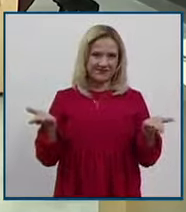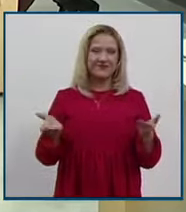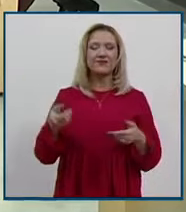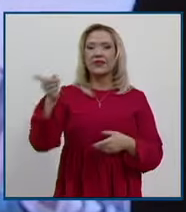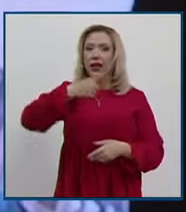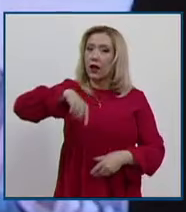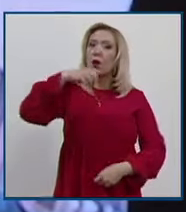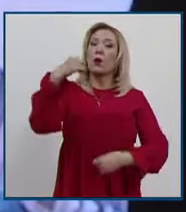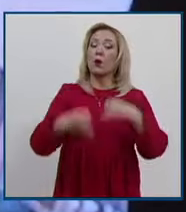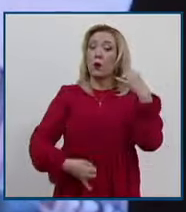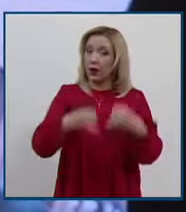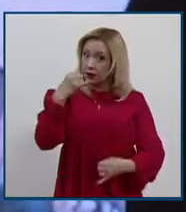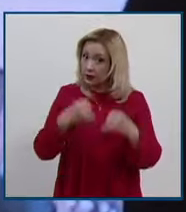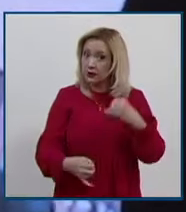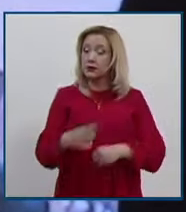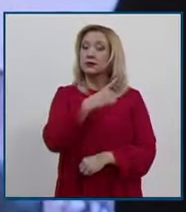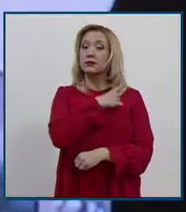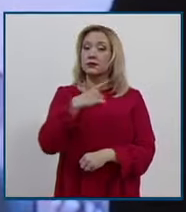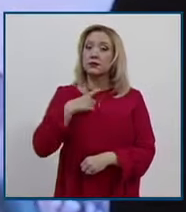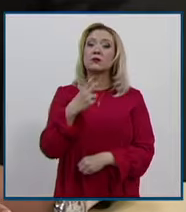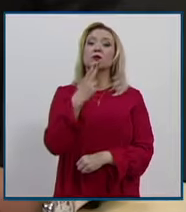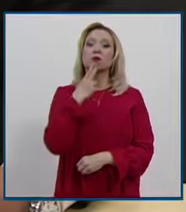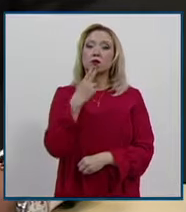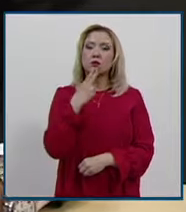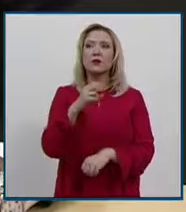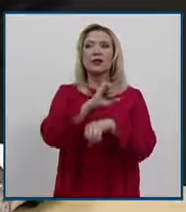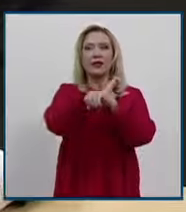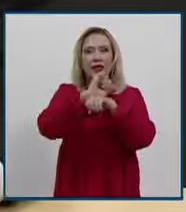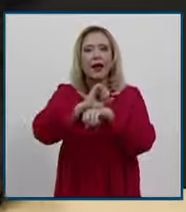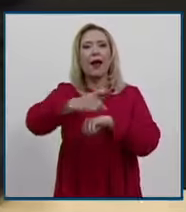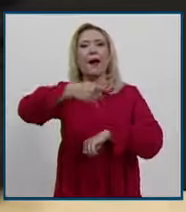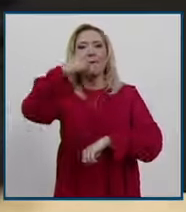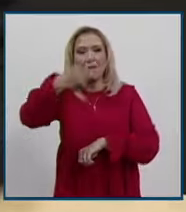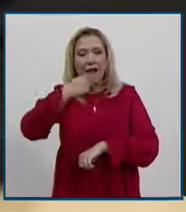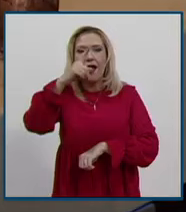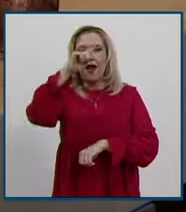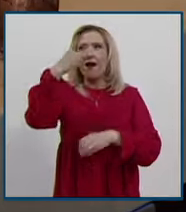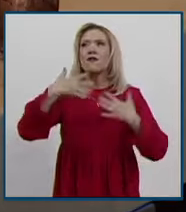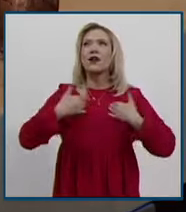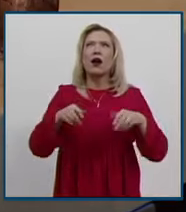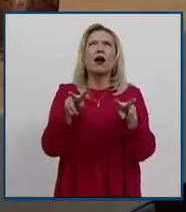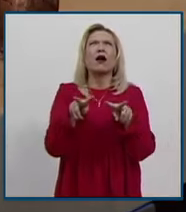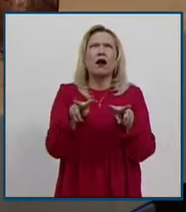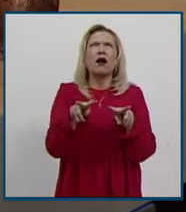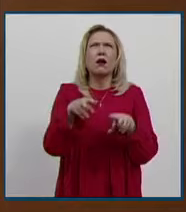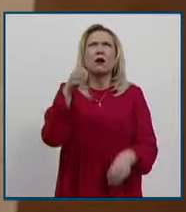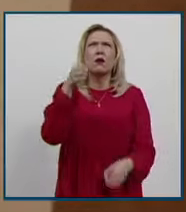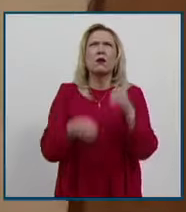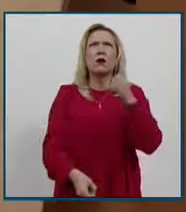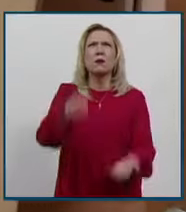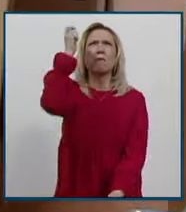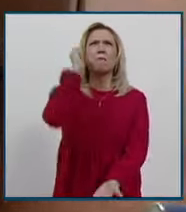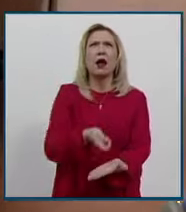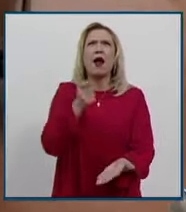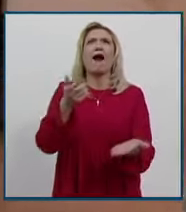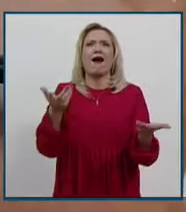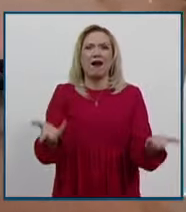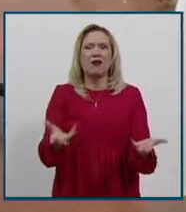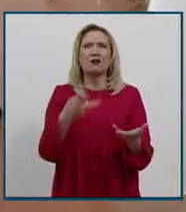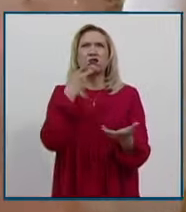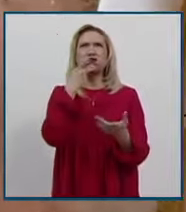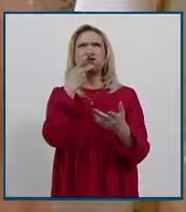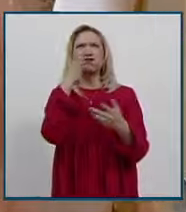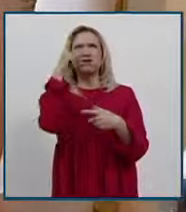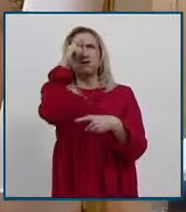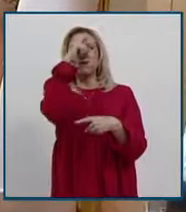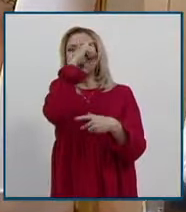operadores del sistema jurídico utilicen un lenguaje claro y entendible para los justiciables para el canal del poder judicial de